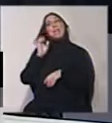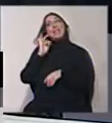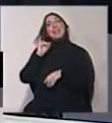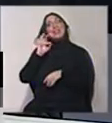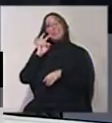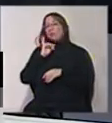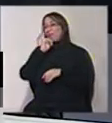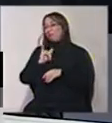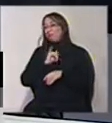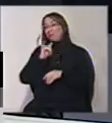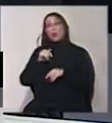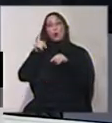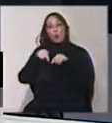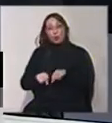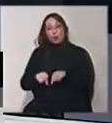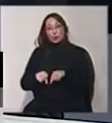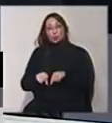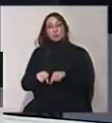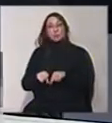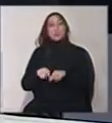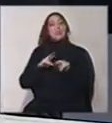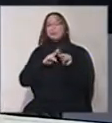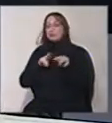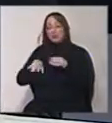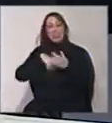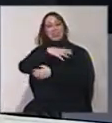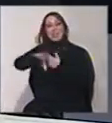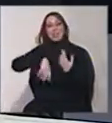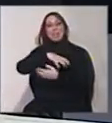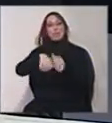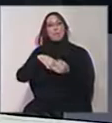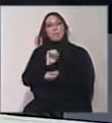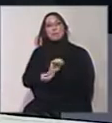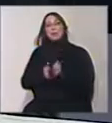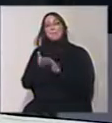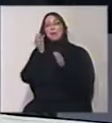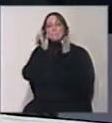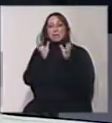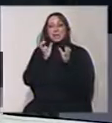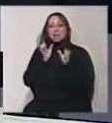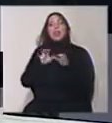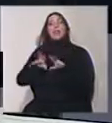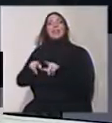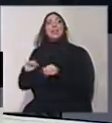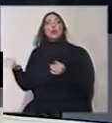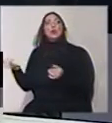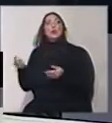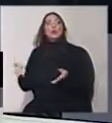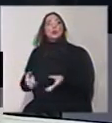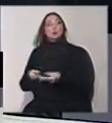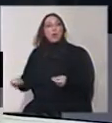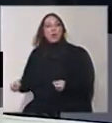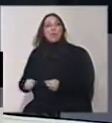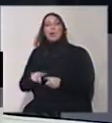lo que están indicando hoy es que seguimos entreverando a los presos, a los más peligrosos con los que cometieron delitos leves, no hay categorización